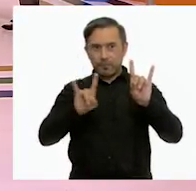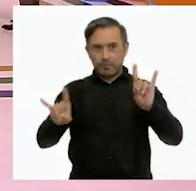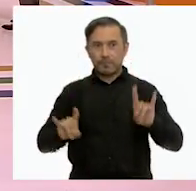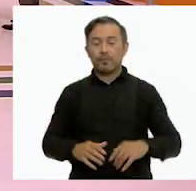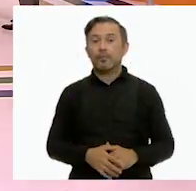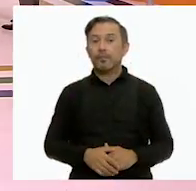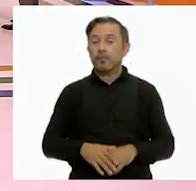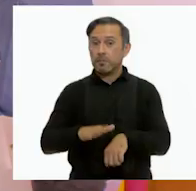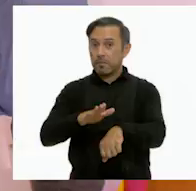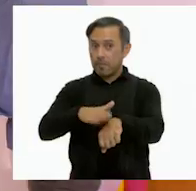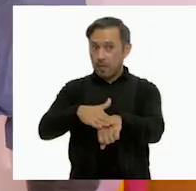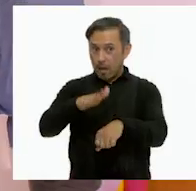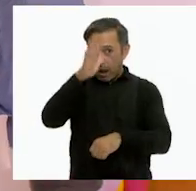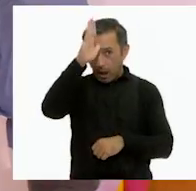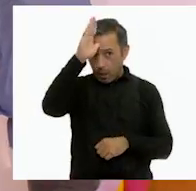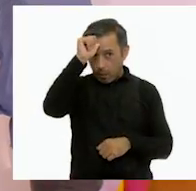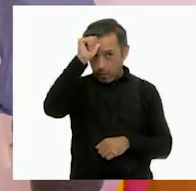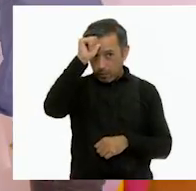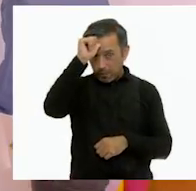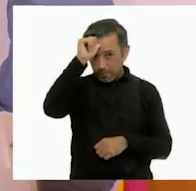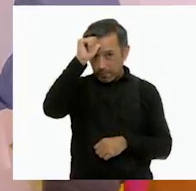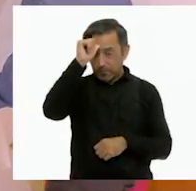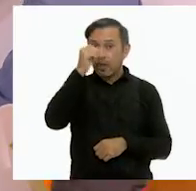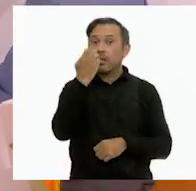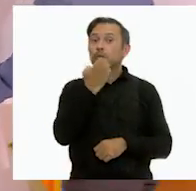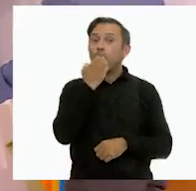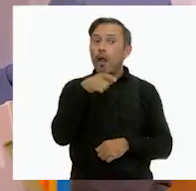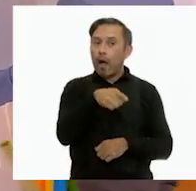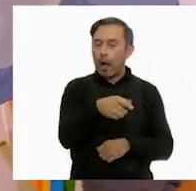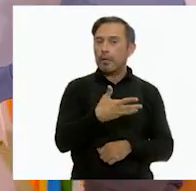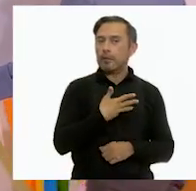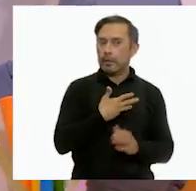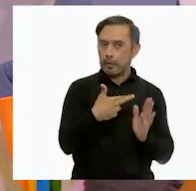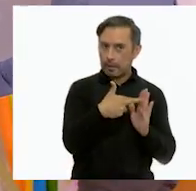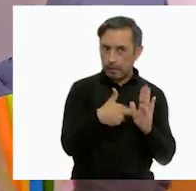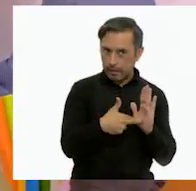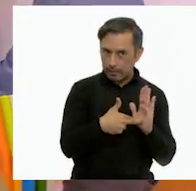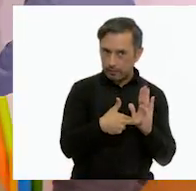Recuerden, hay reglas en la escuela. En todas partes.